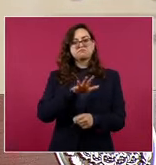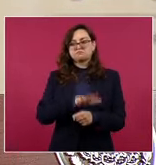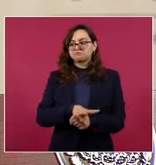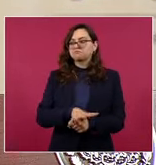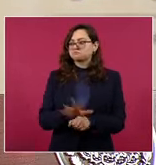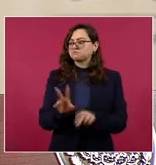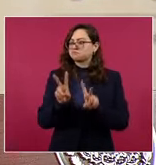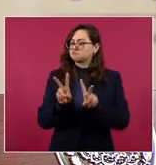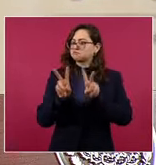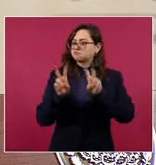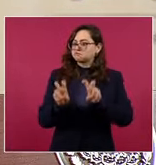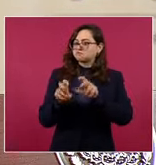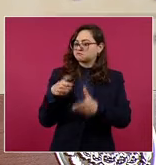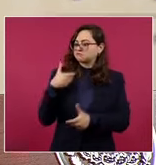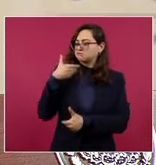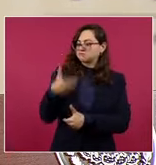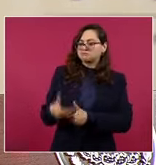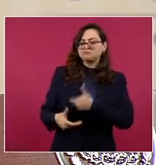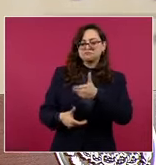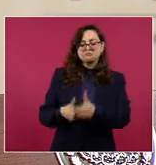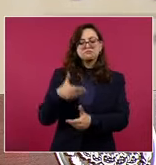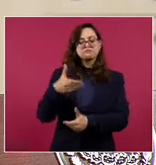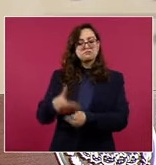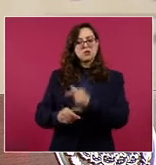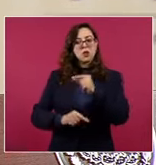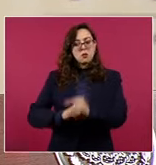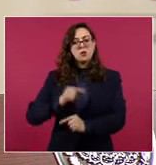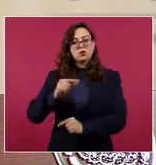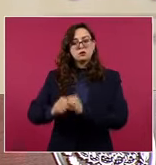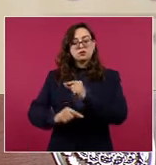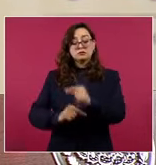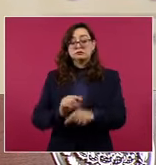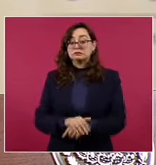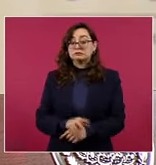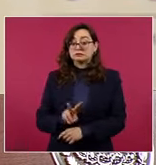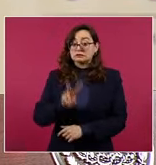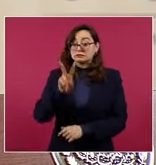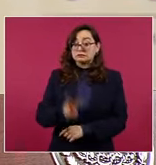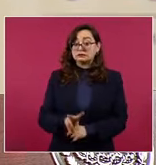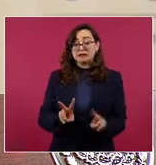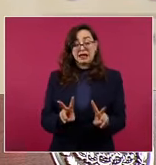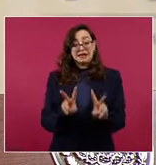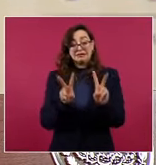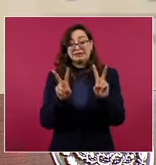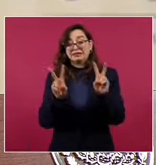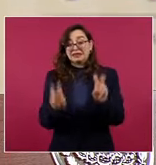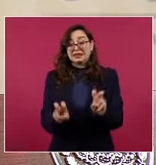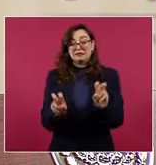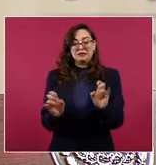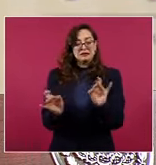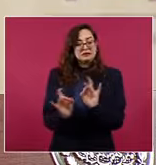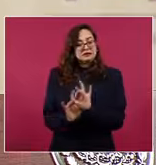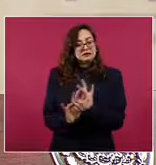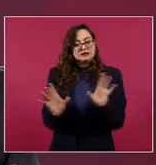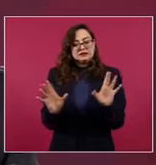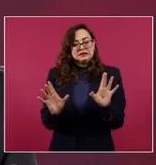en este asunto tan delicado y al mismo tiempo tan